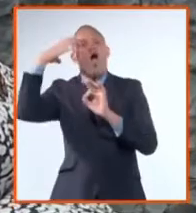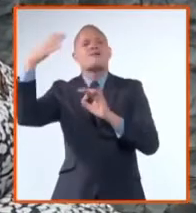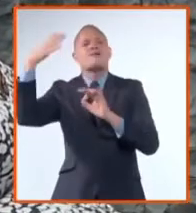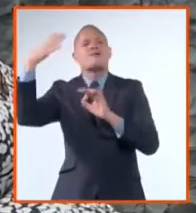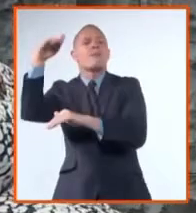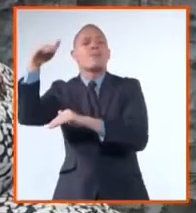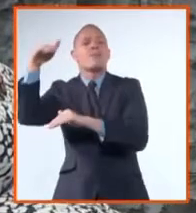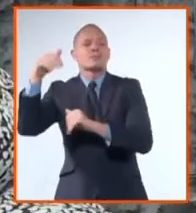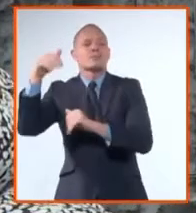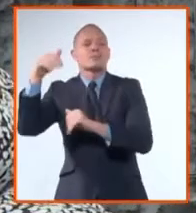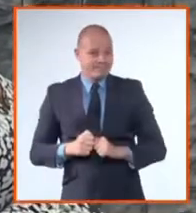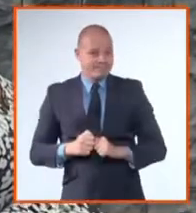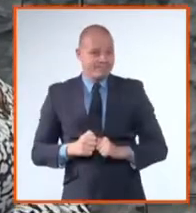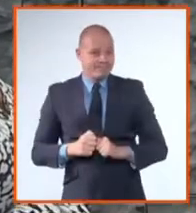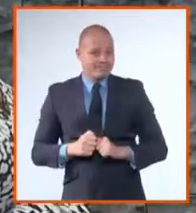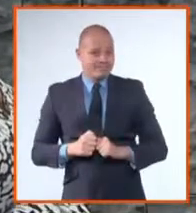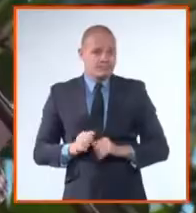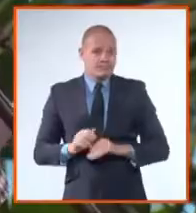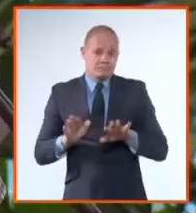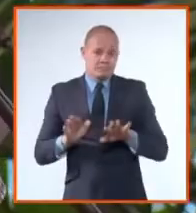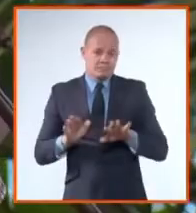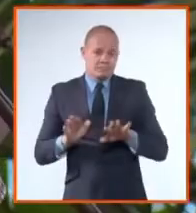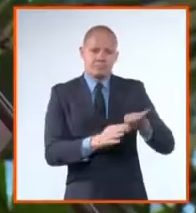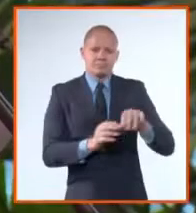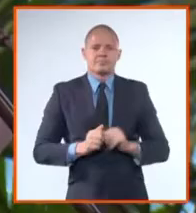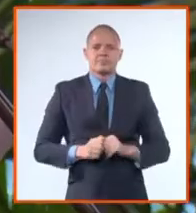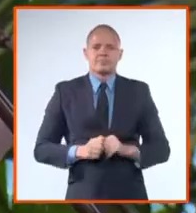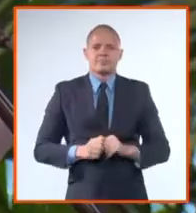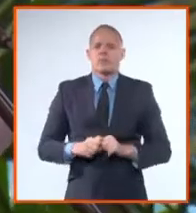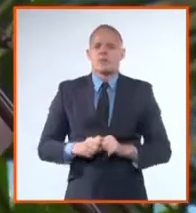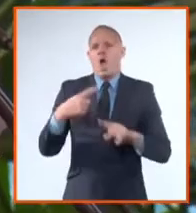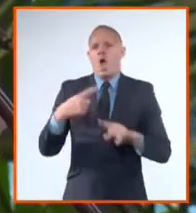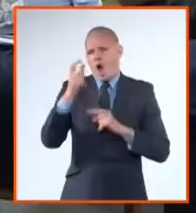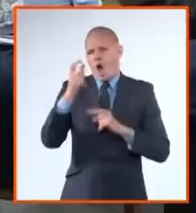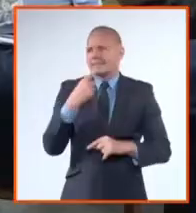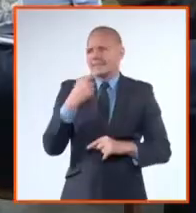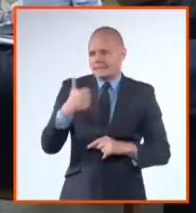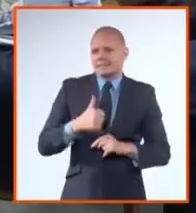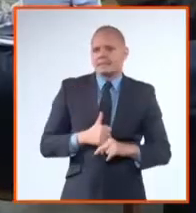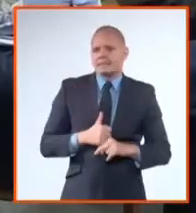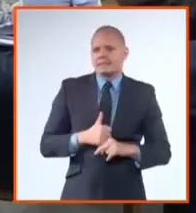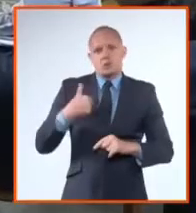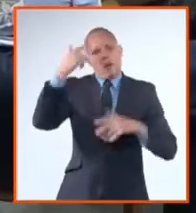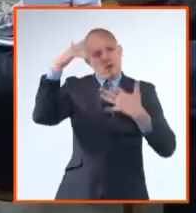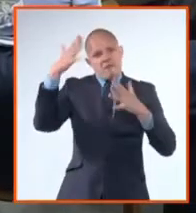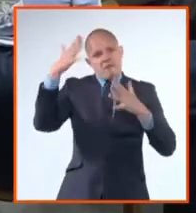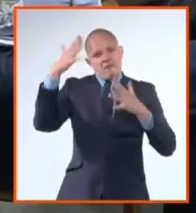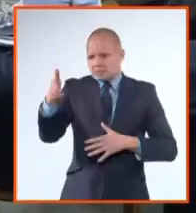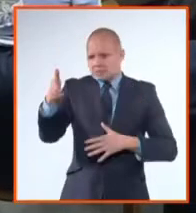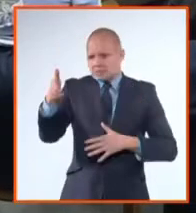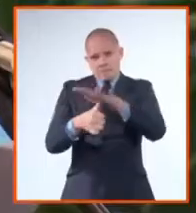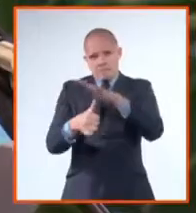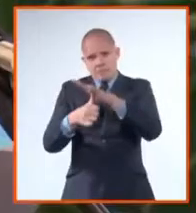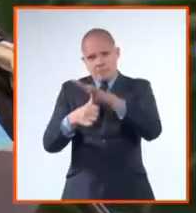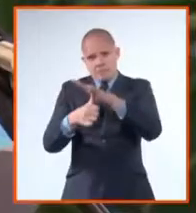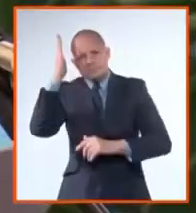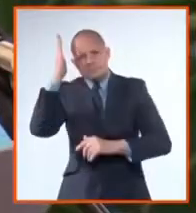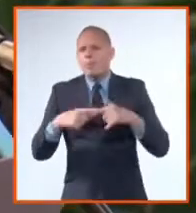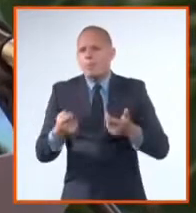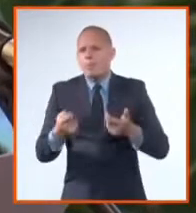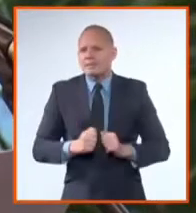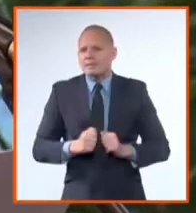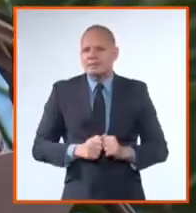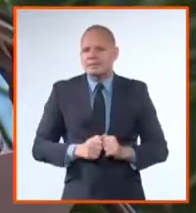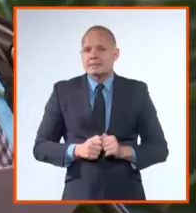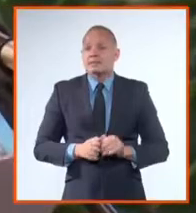detalles. Eso es lo que quería decir. También deseo felicitarlo, presidente, por el excepcional y pocas veces reconocido ejercicio